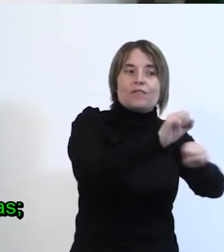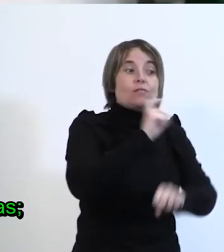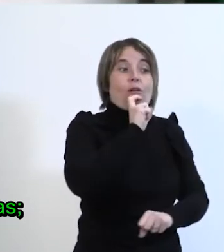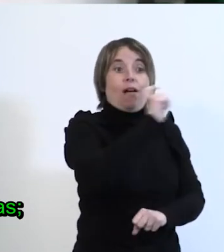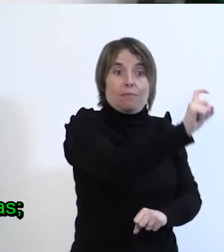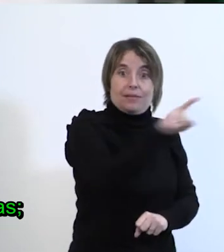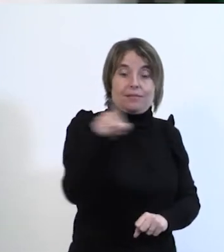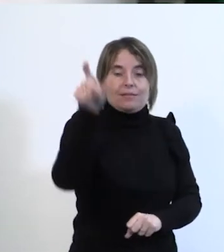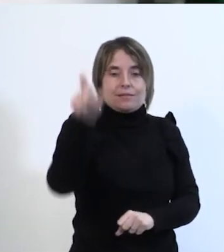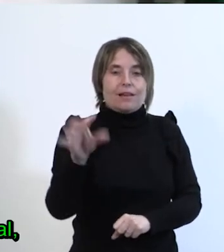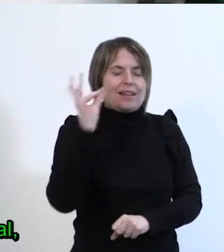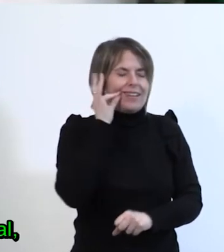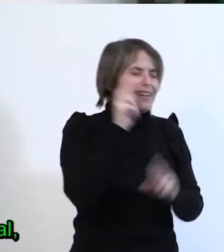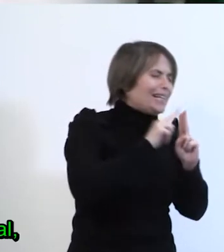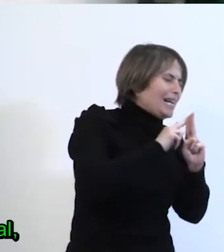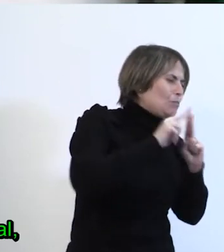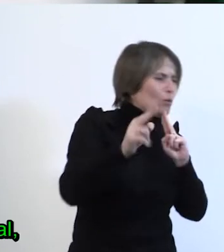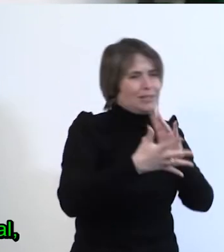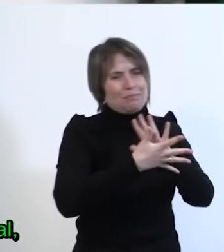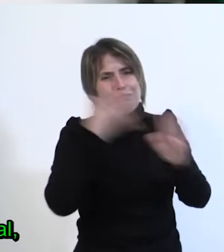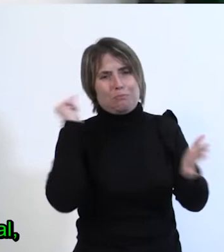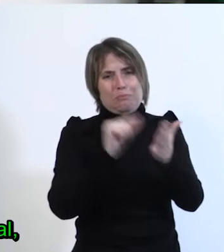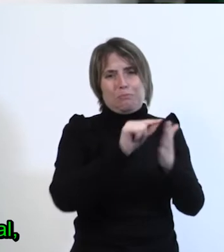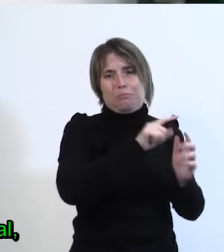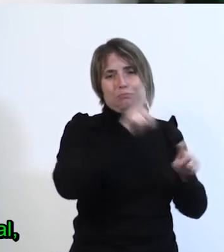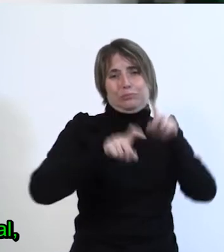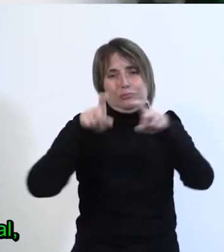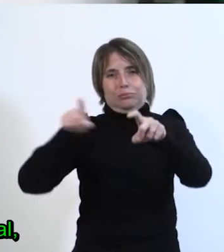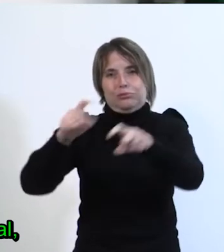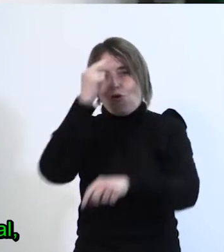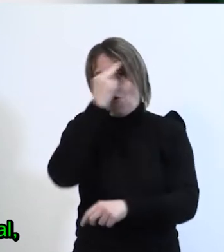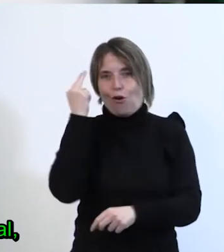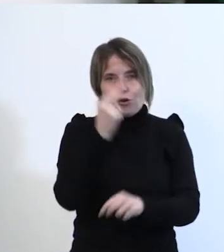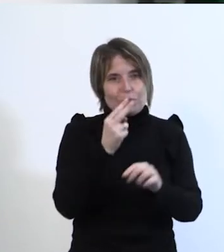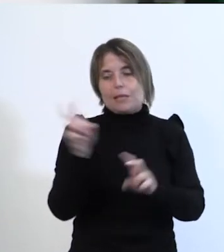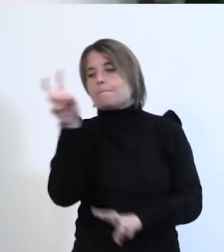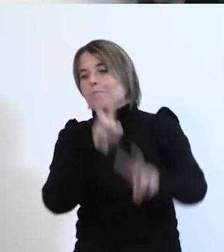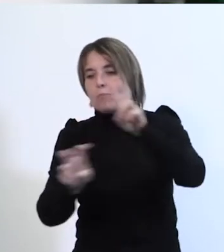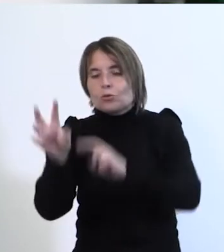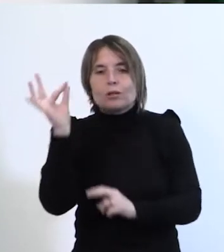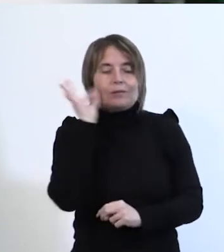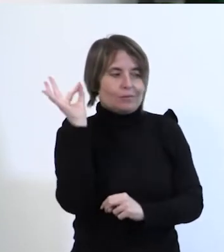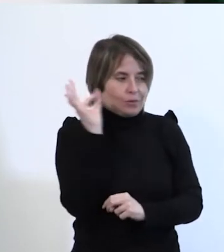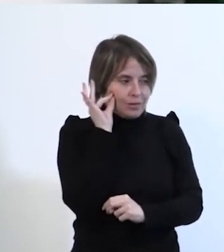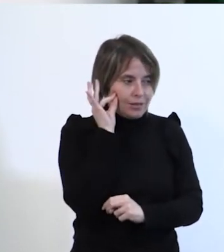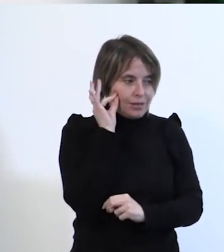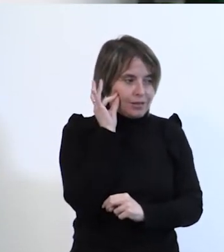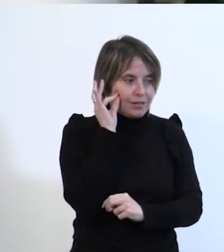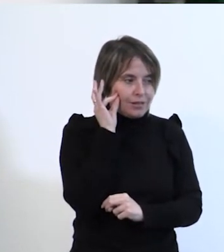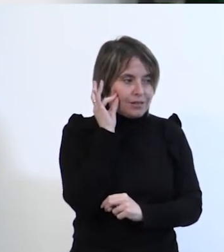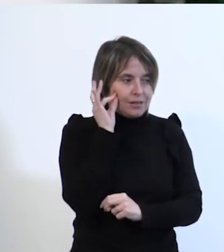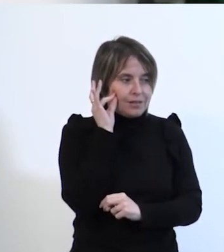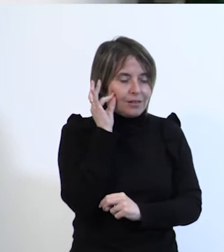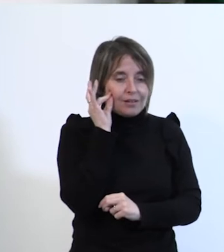a las redes de defensoras, y se le avisó. Y fue muy rápido que las mujeres llegaron al hospital, buscaron a la muchacha